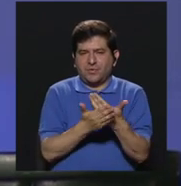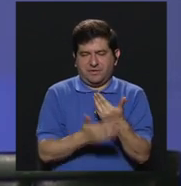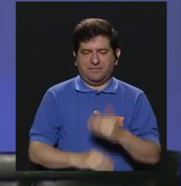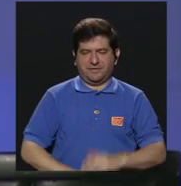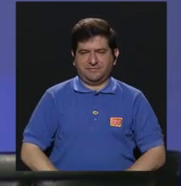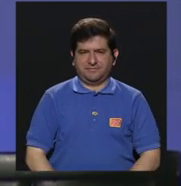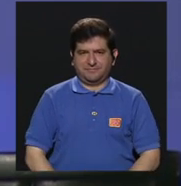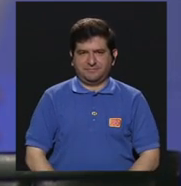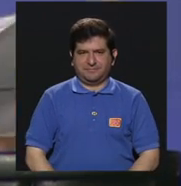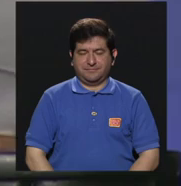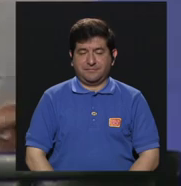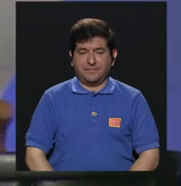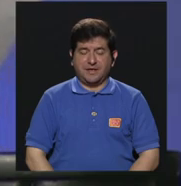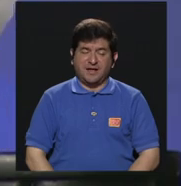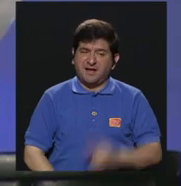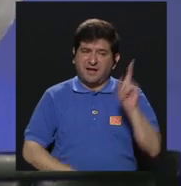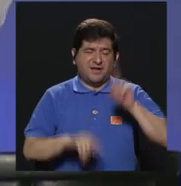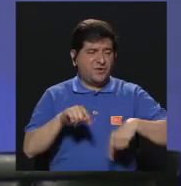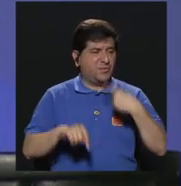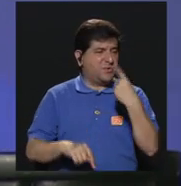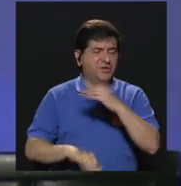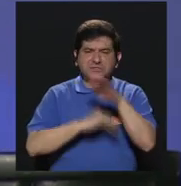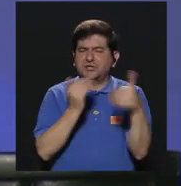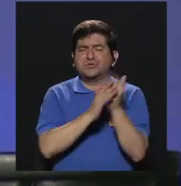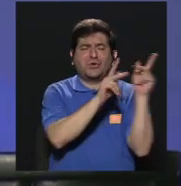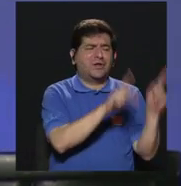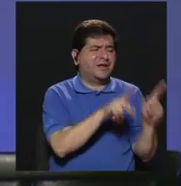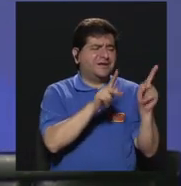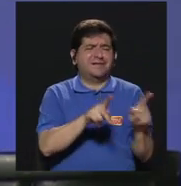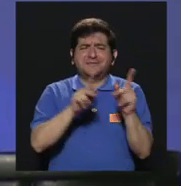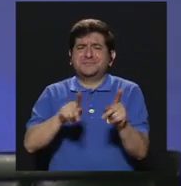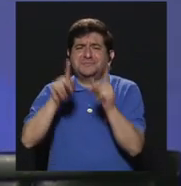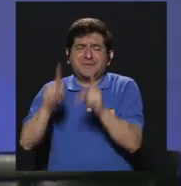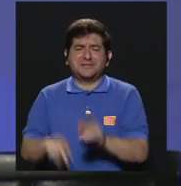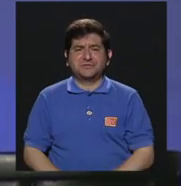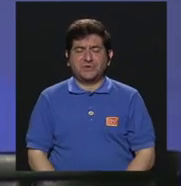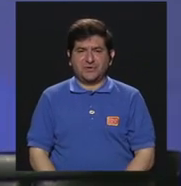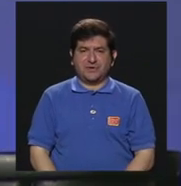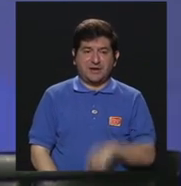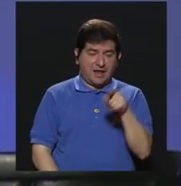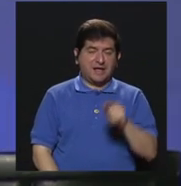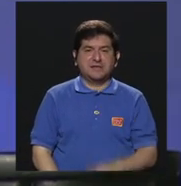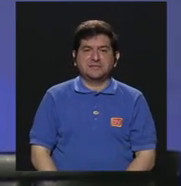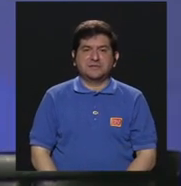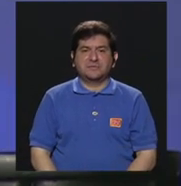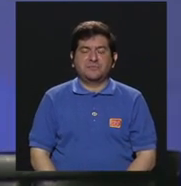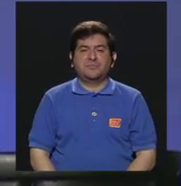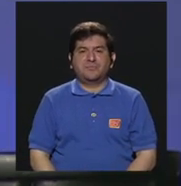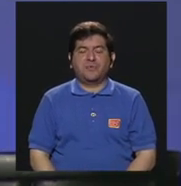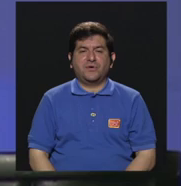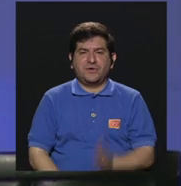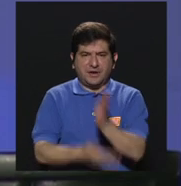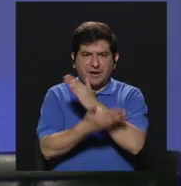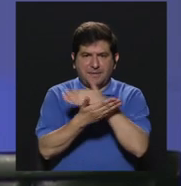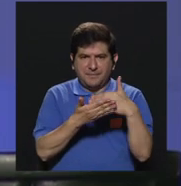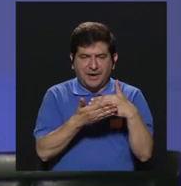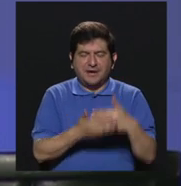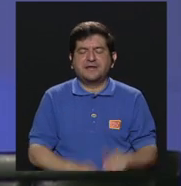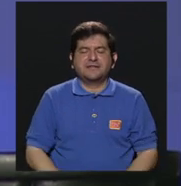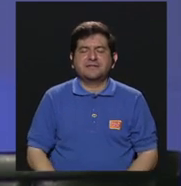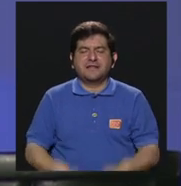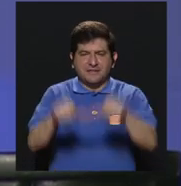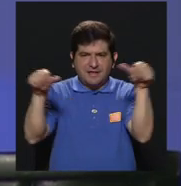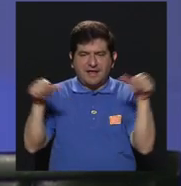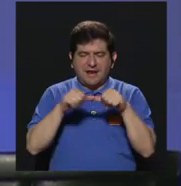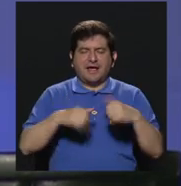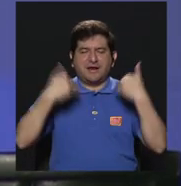Por razones de espacio no puedo mencionar las muchísimas personas que pasaron por las humanidades de la